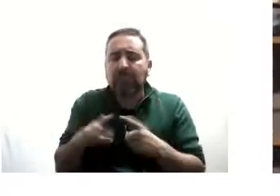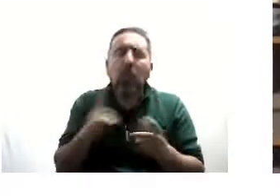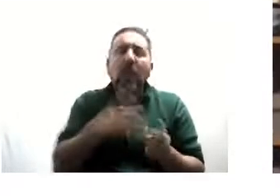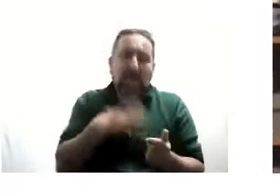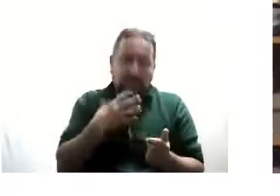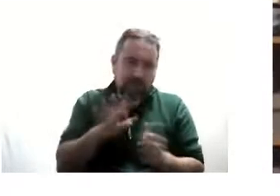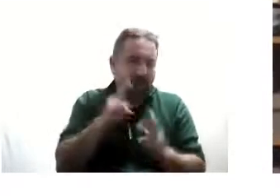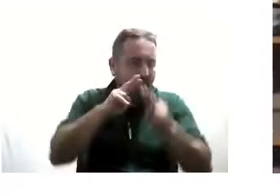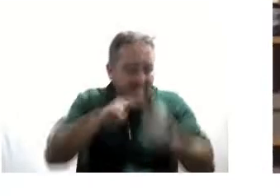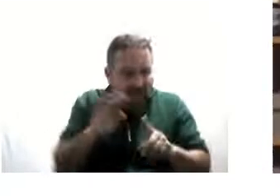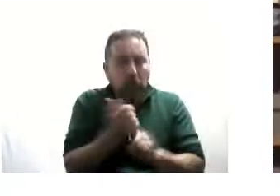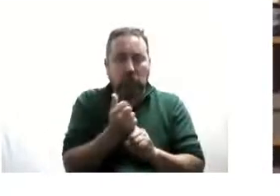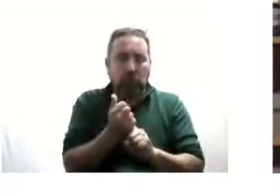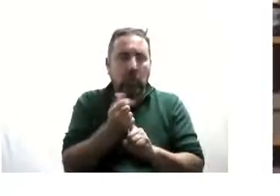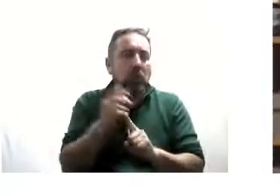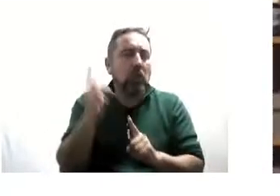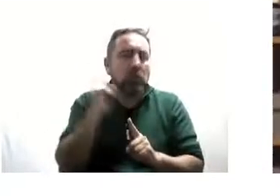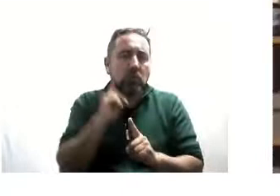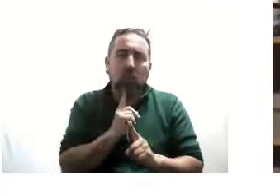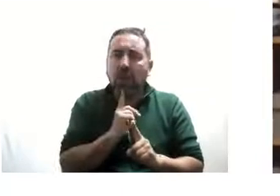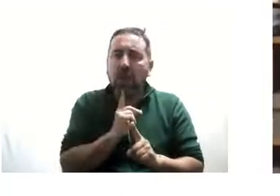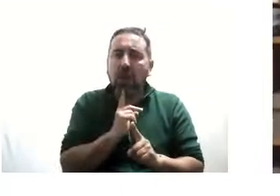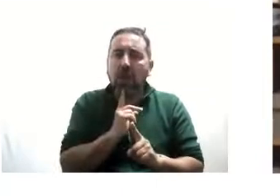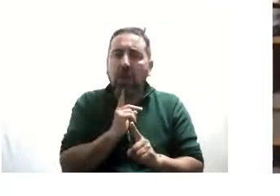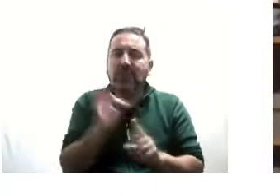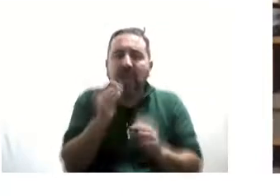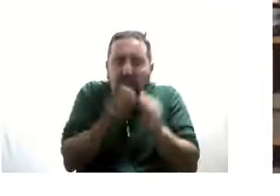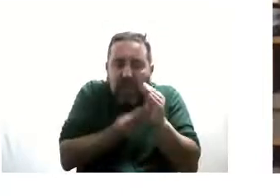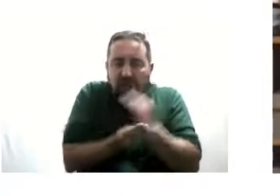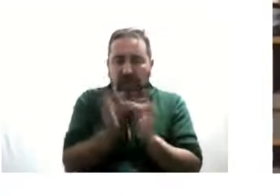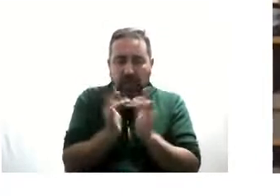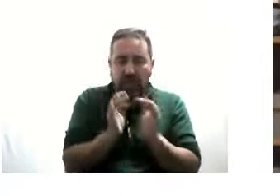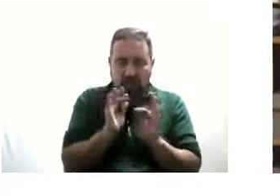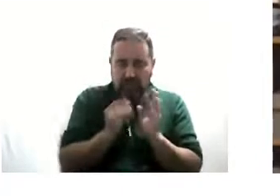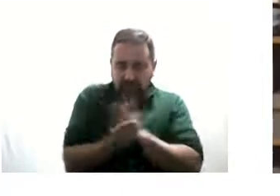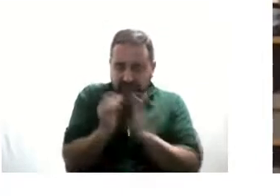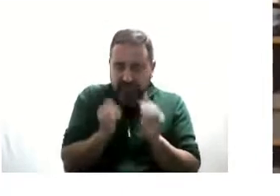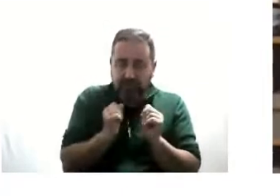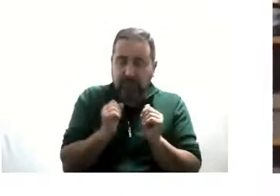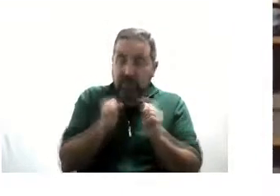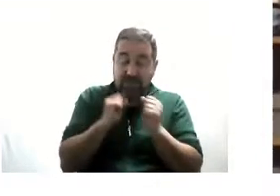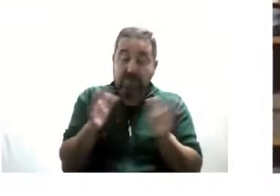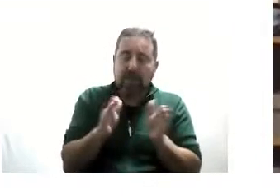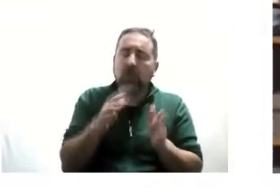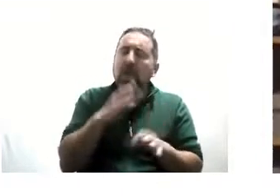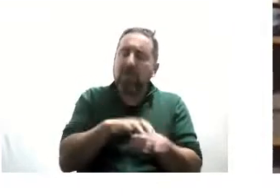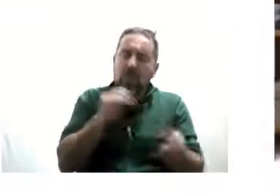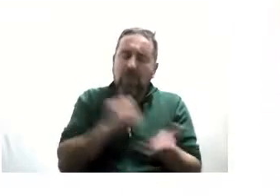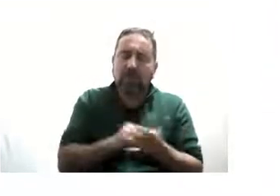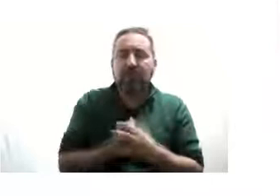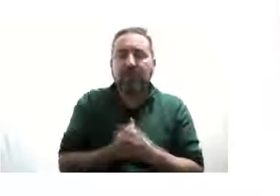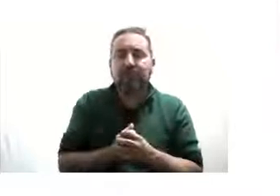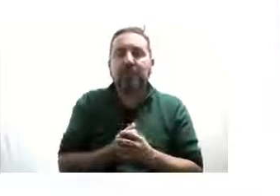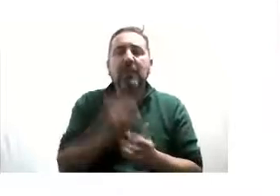de diagnosticar la sordera en los recién nacidos en la gran mayoría de los casos. Sí,